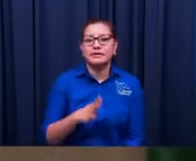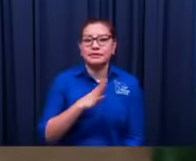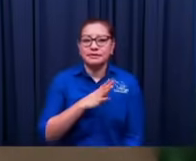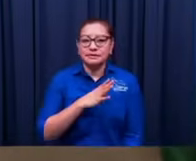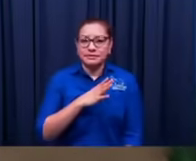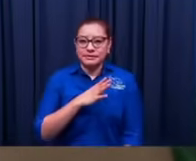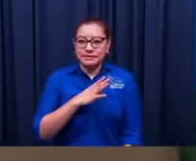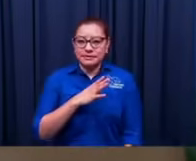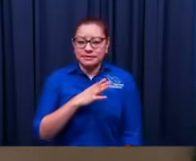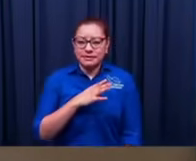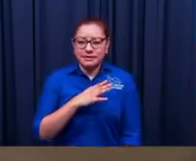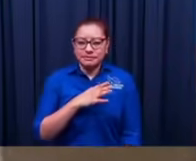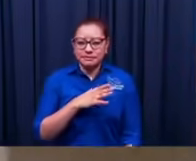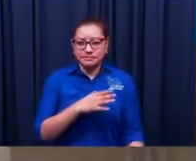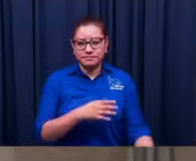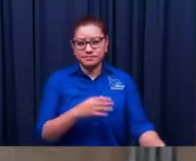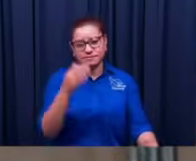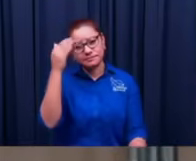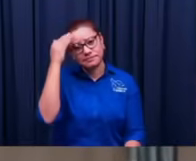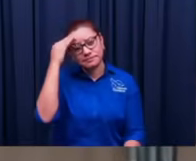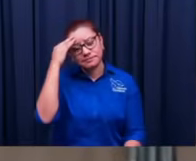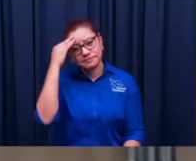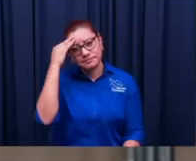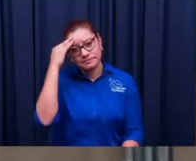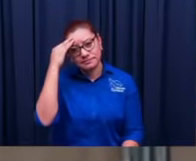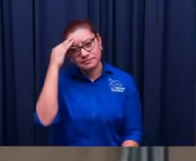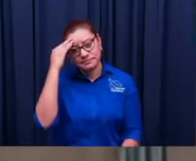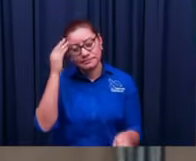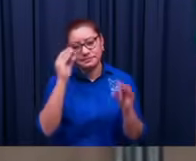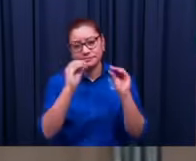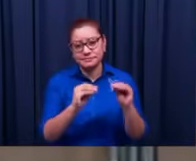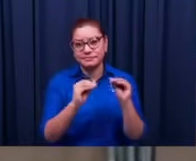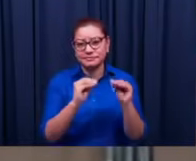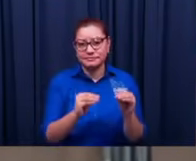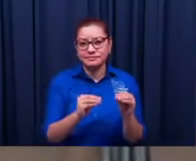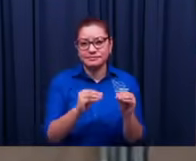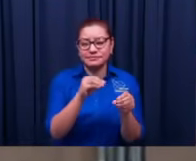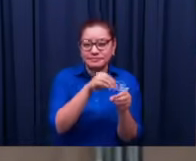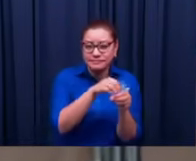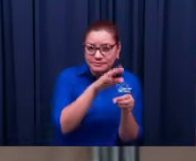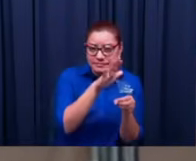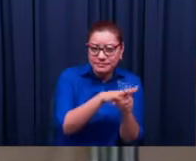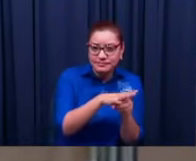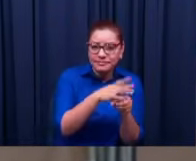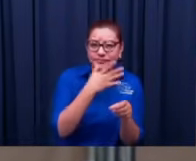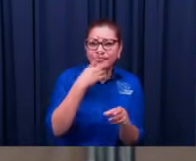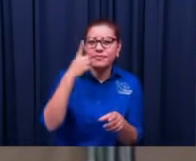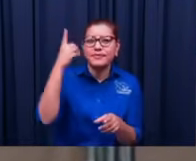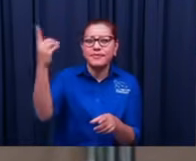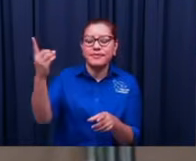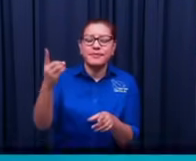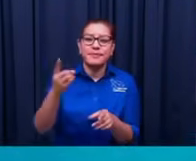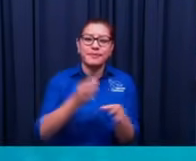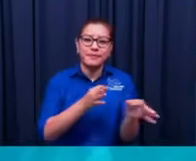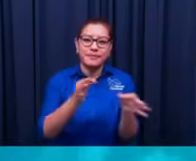administradores de los misterios de Dios. Y dice la Biblia también que debemos de hablar